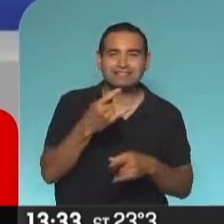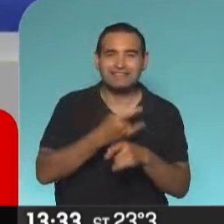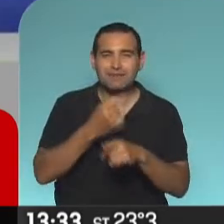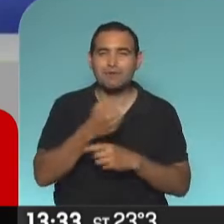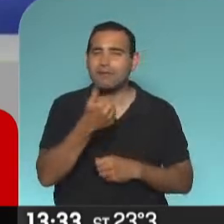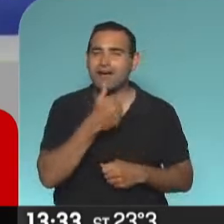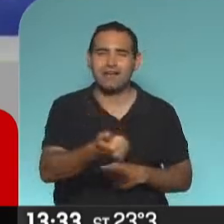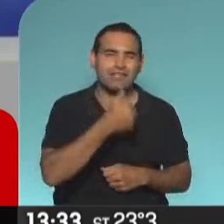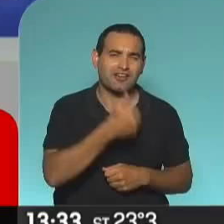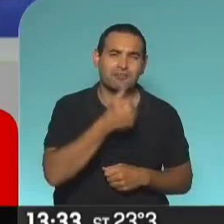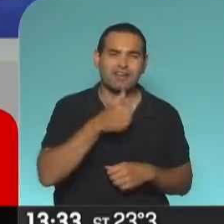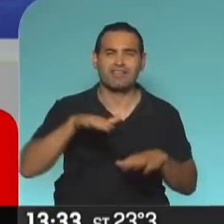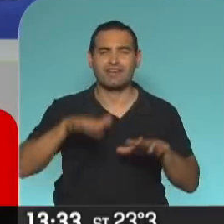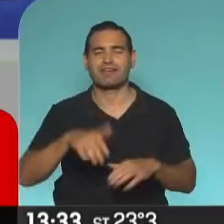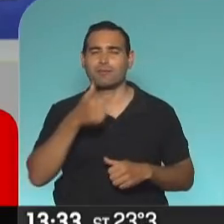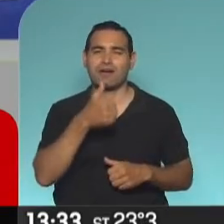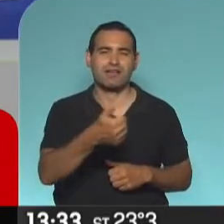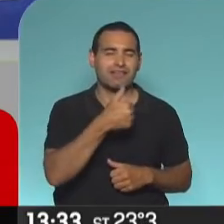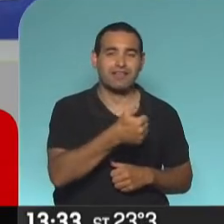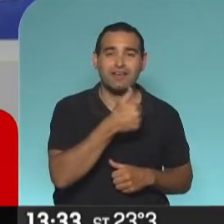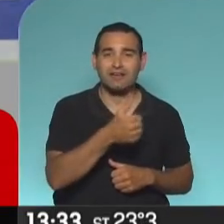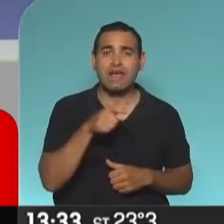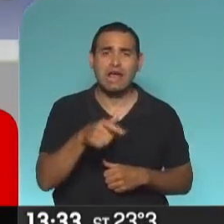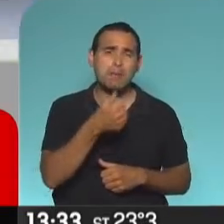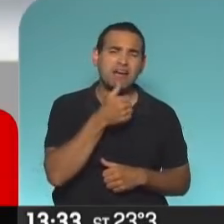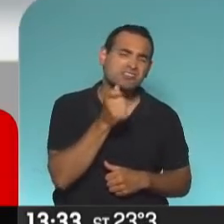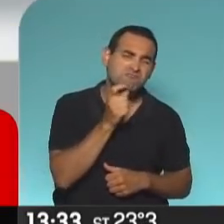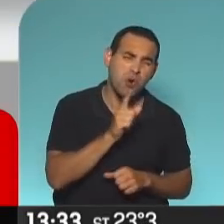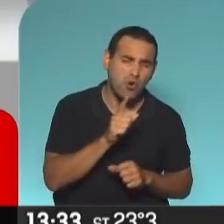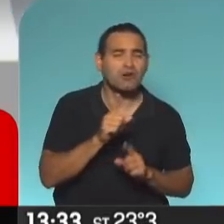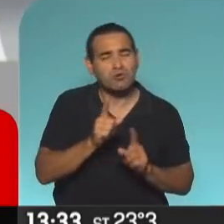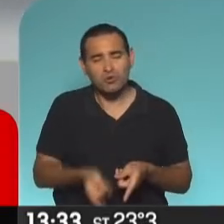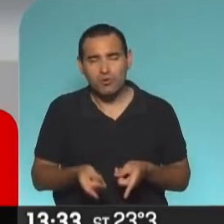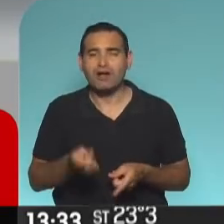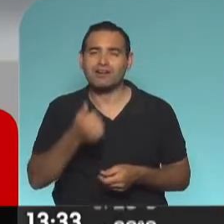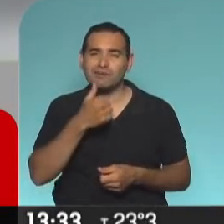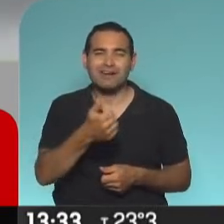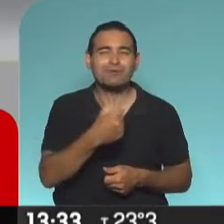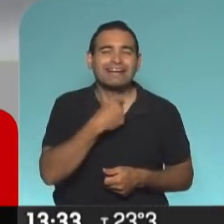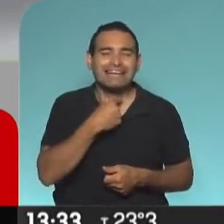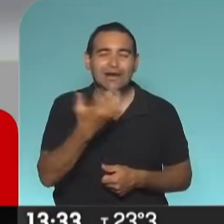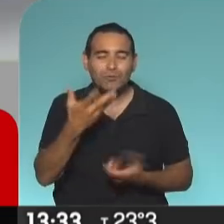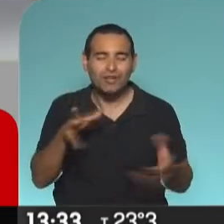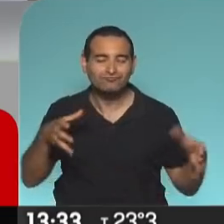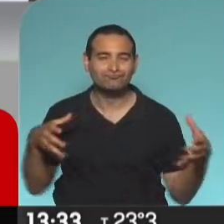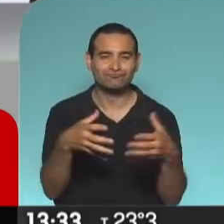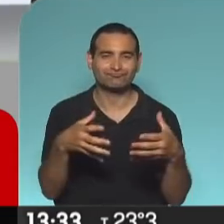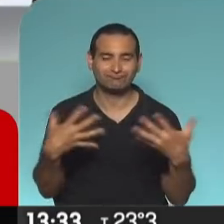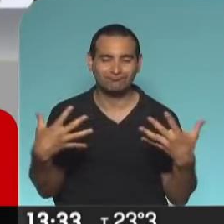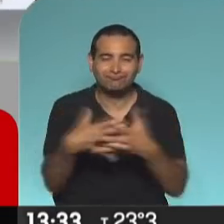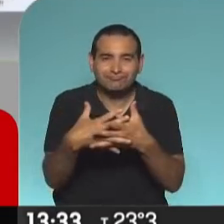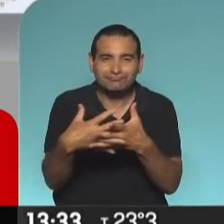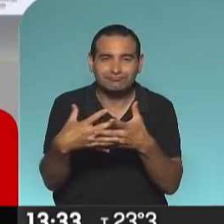todo el mundo. A él no le gustaba mucho el mate, pero lo que buscaba era esto. Era un